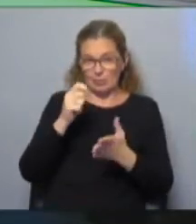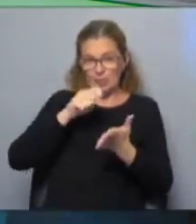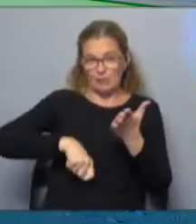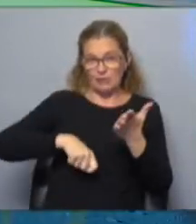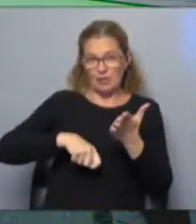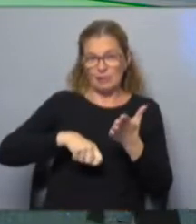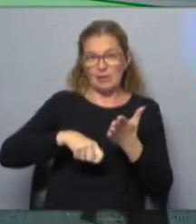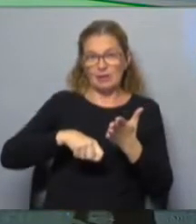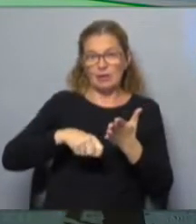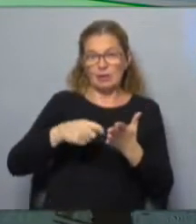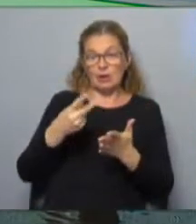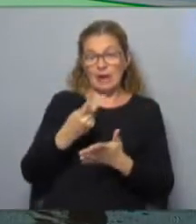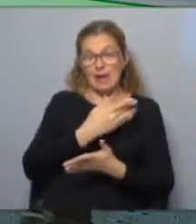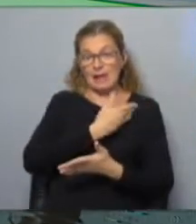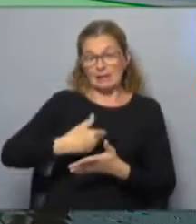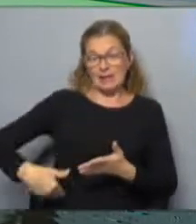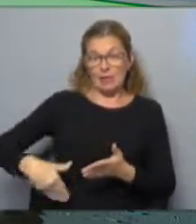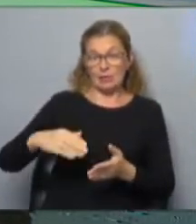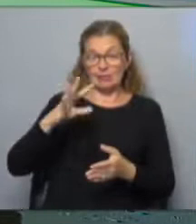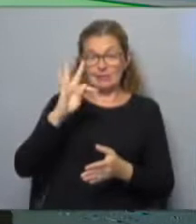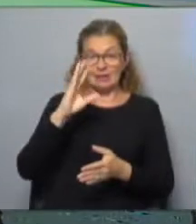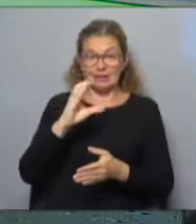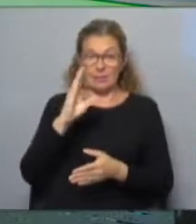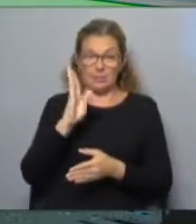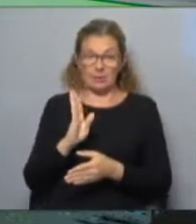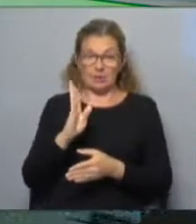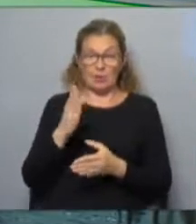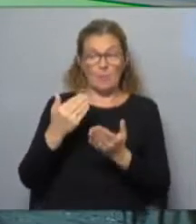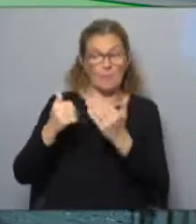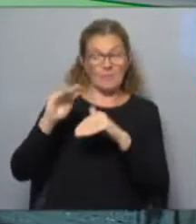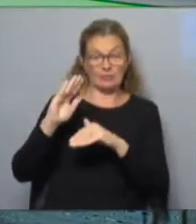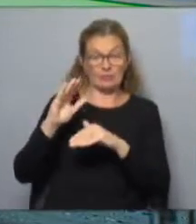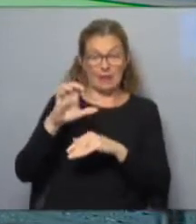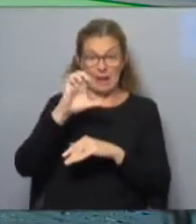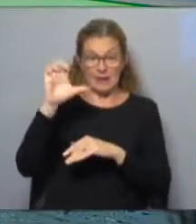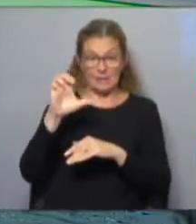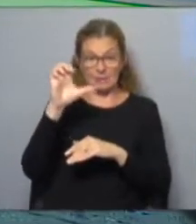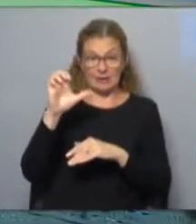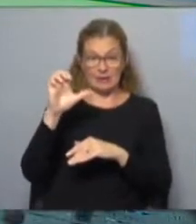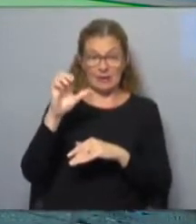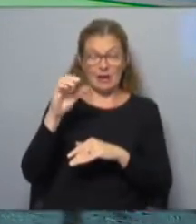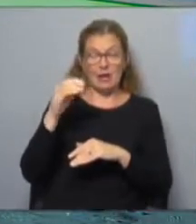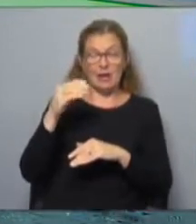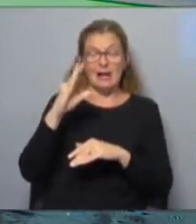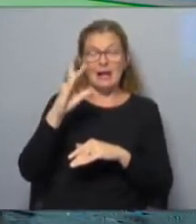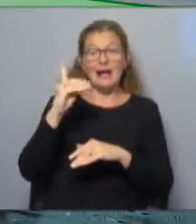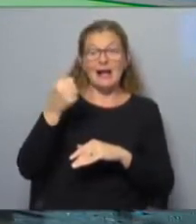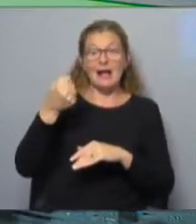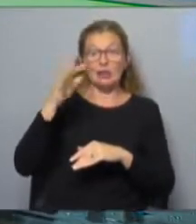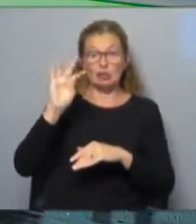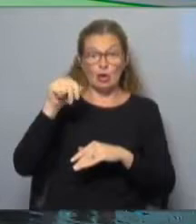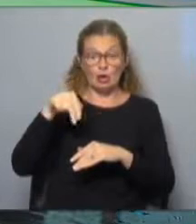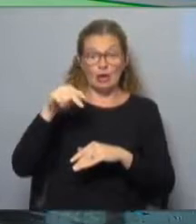del contrato entre el Estado y TCP, cuya accionaria mayoritaria es la empresa de Bélgica, Catunasi. Además,